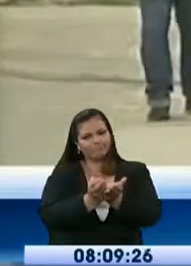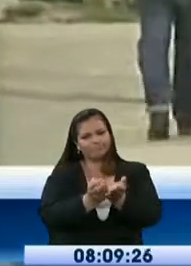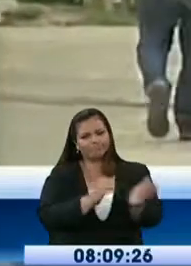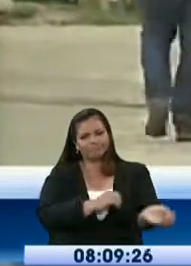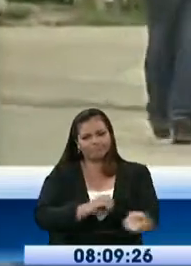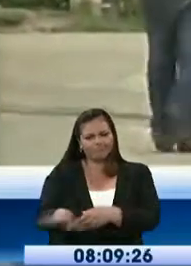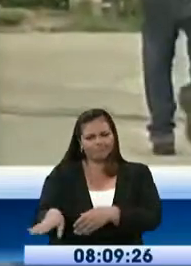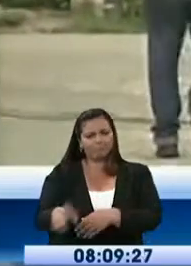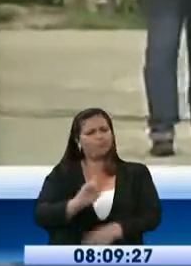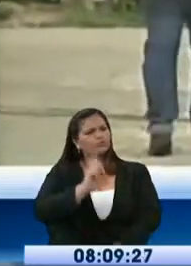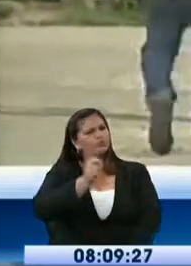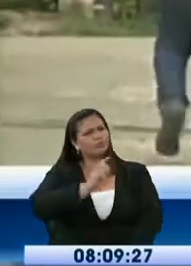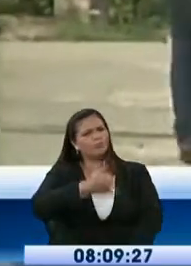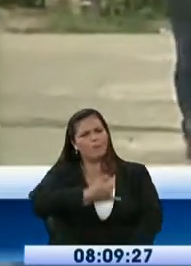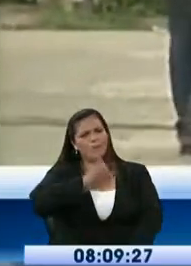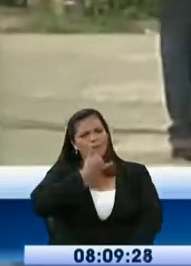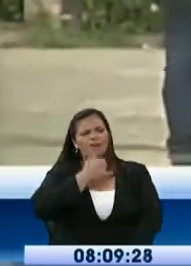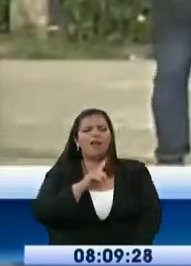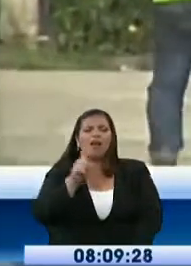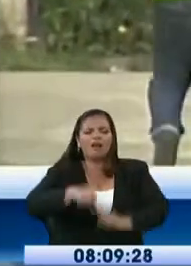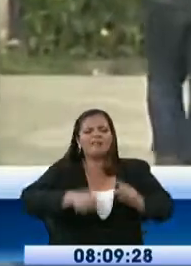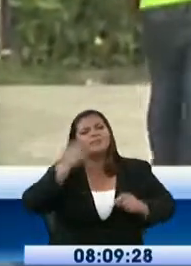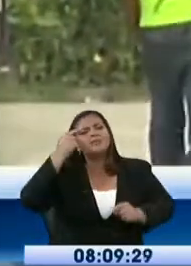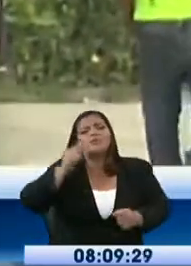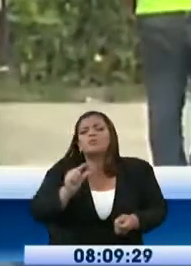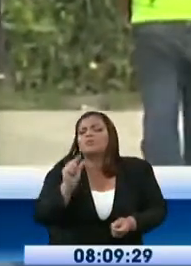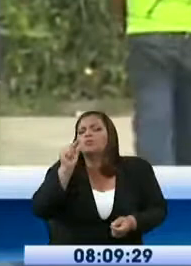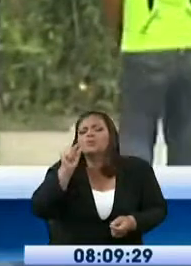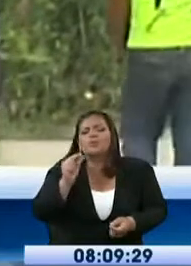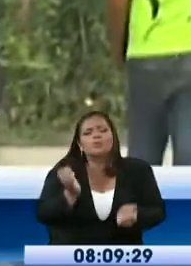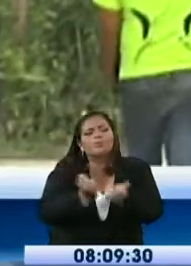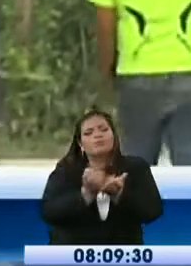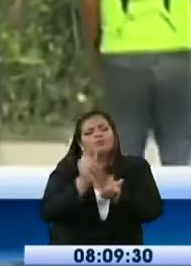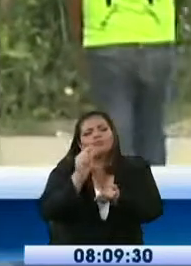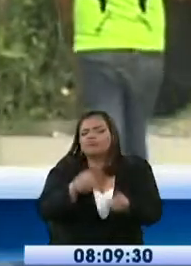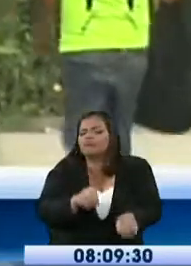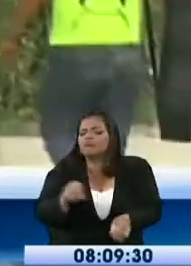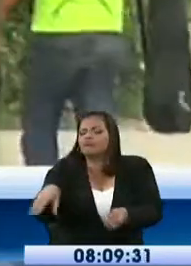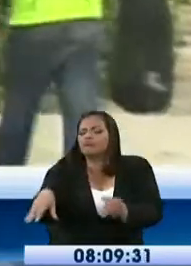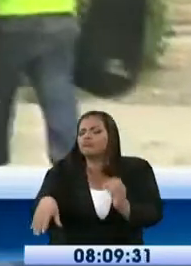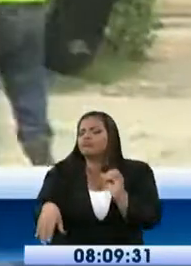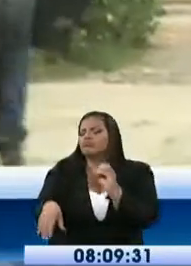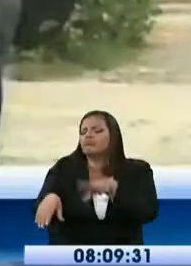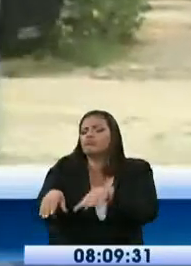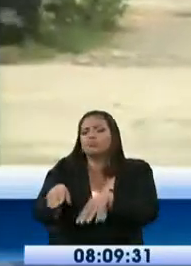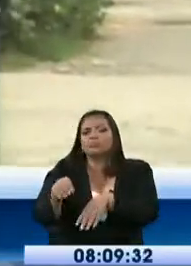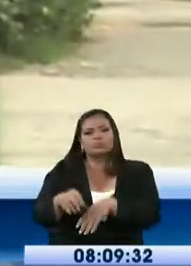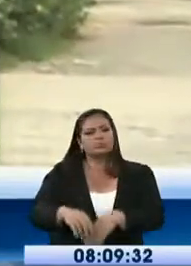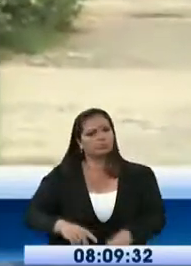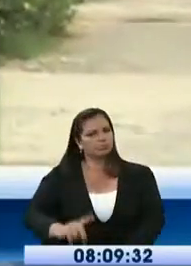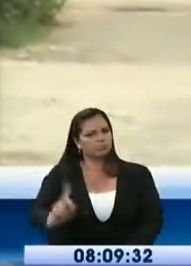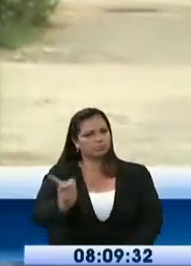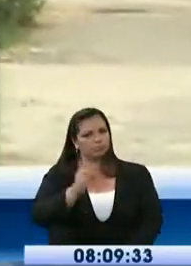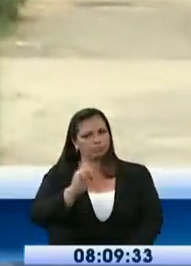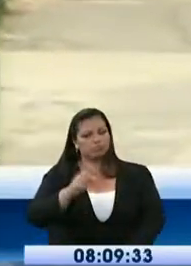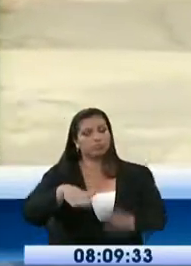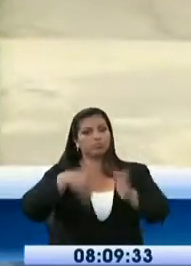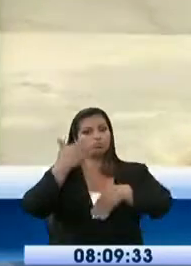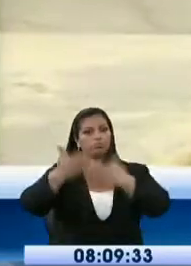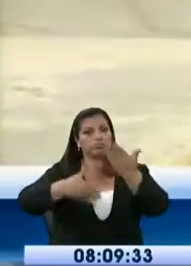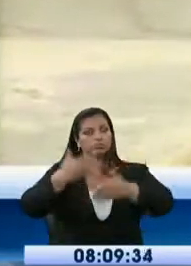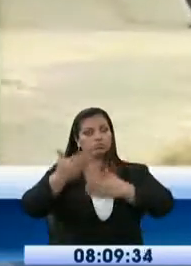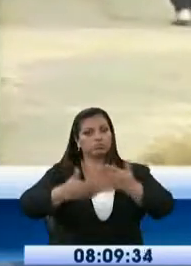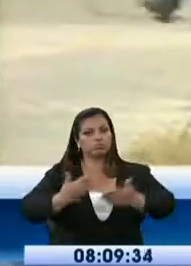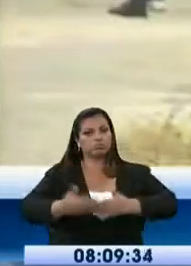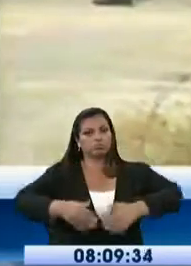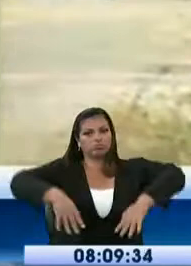crean que es algo pequeño, que es sin importancia, que tomen conciencia de la gravedad de lo que están haciendo. Se acerca a un fenómeno del Niño, como lo han anunciado las